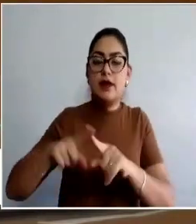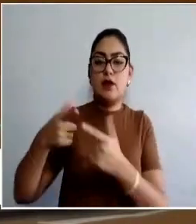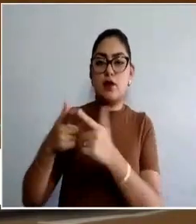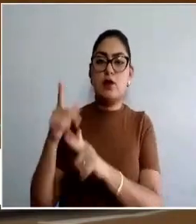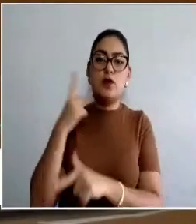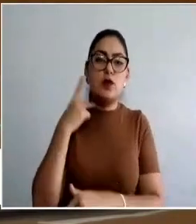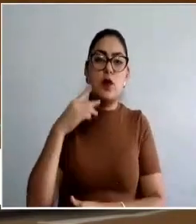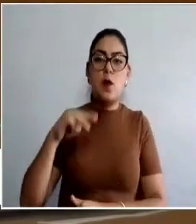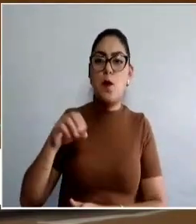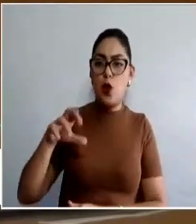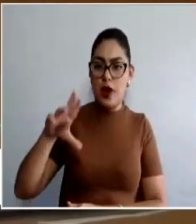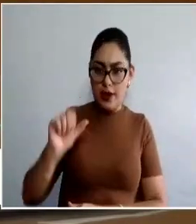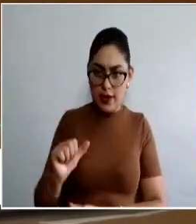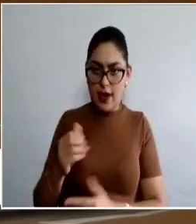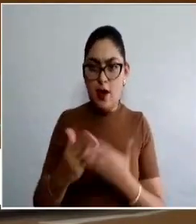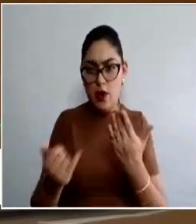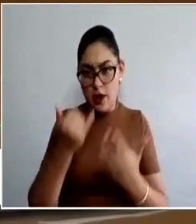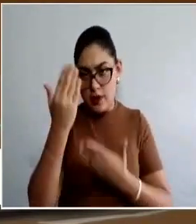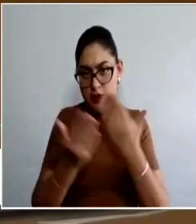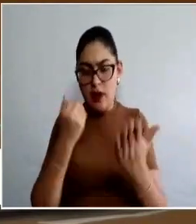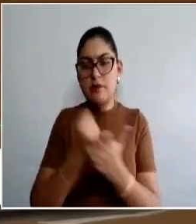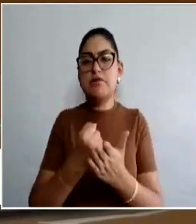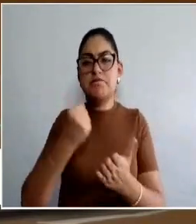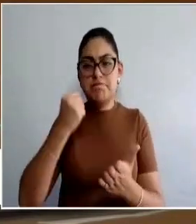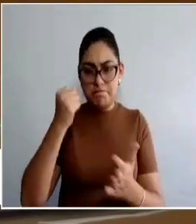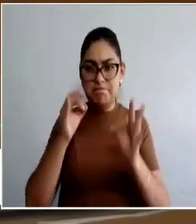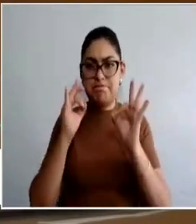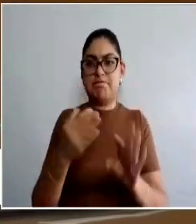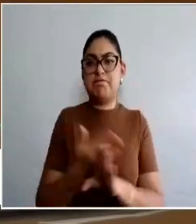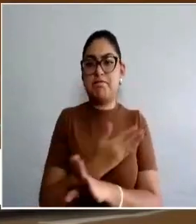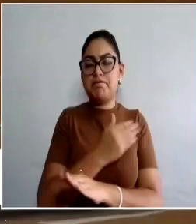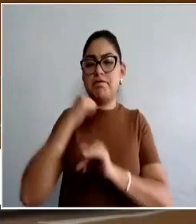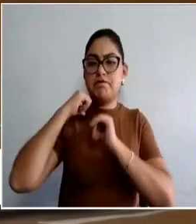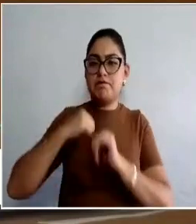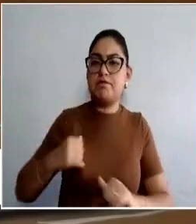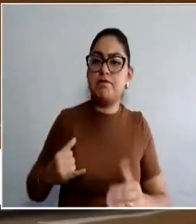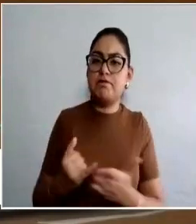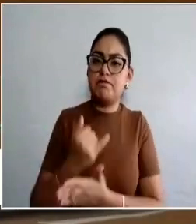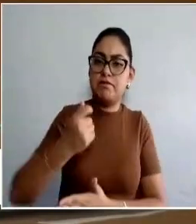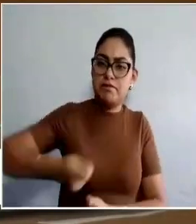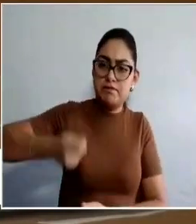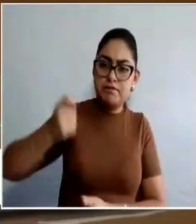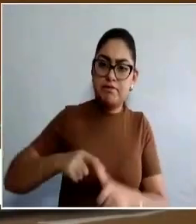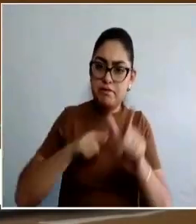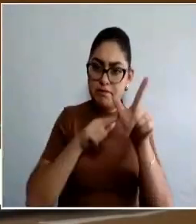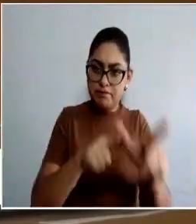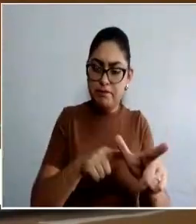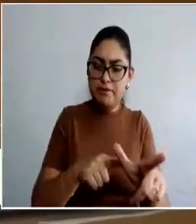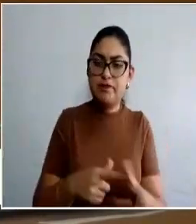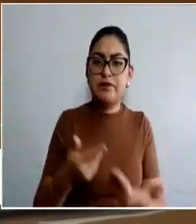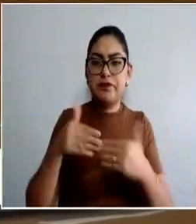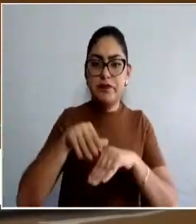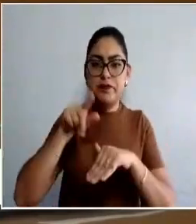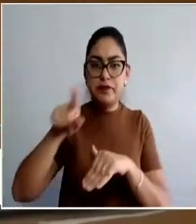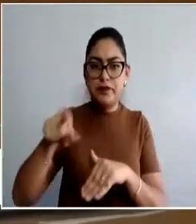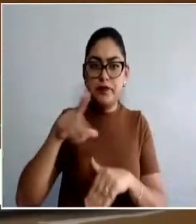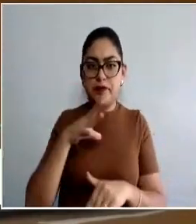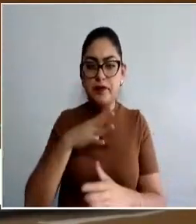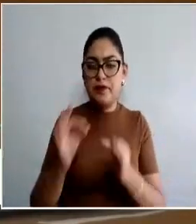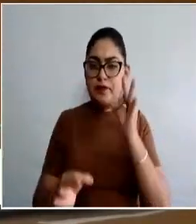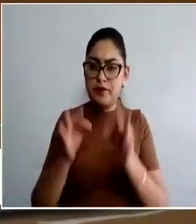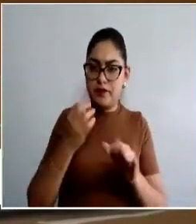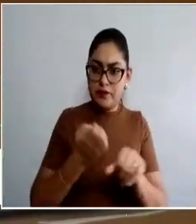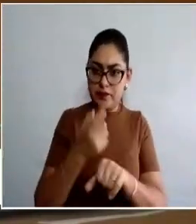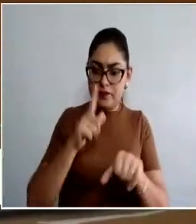confirmar eh la sentencia al estimar inoperantes los agravios respecto a la declinación de la competencia del tribunal local al no ser una